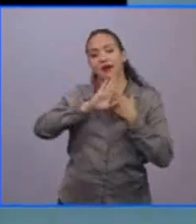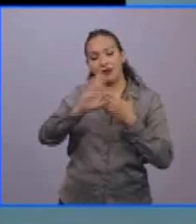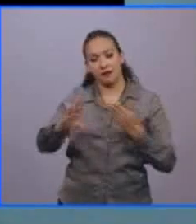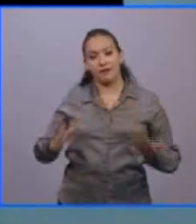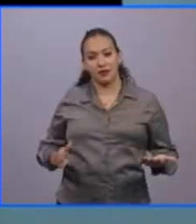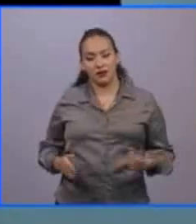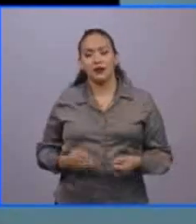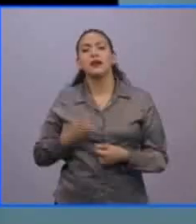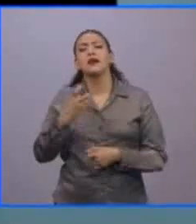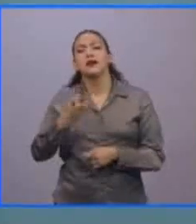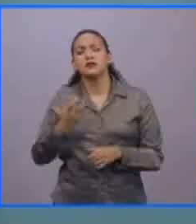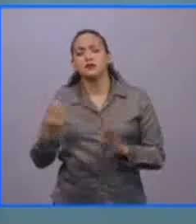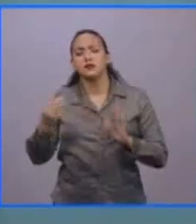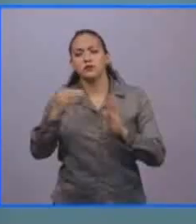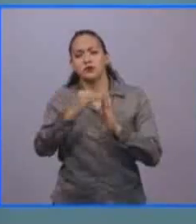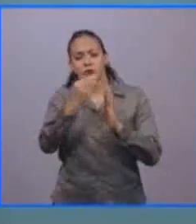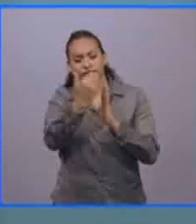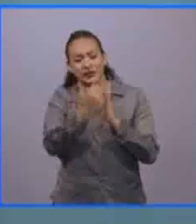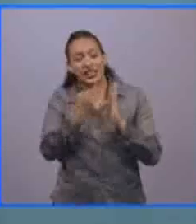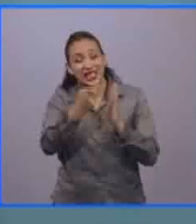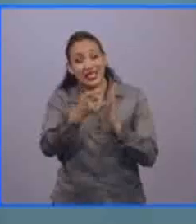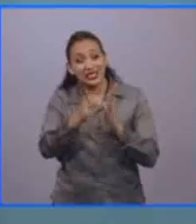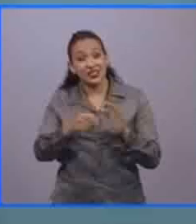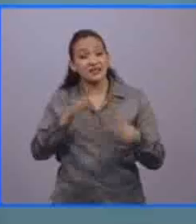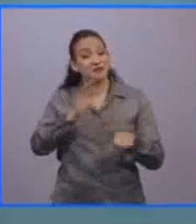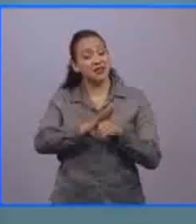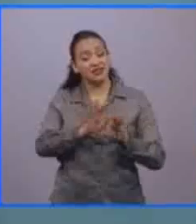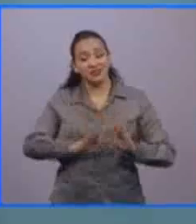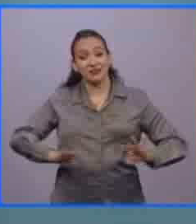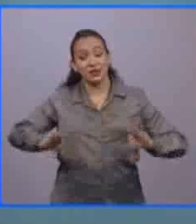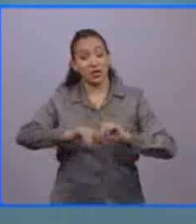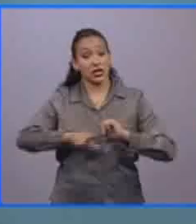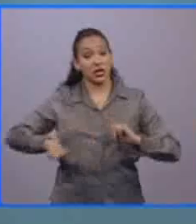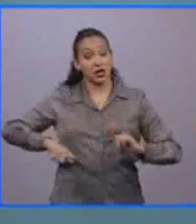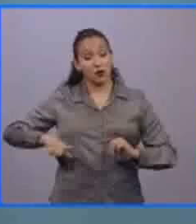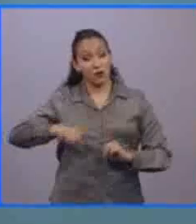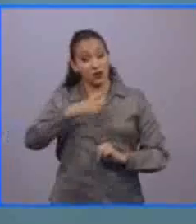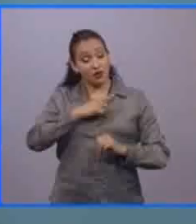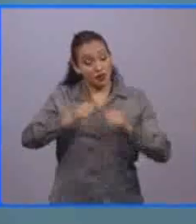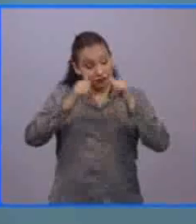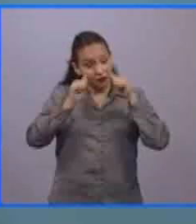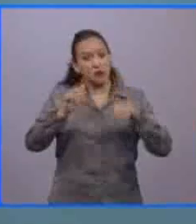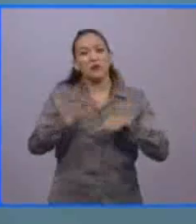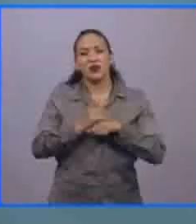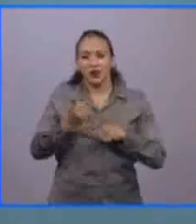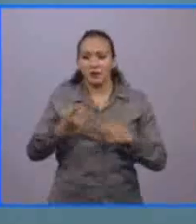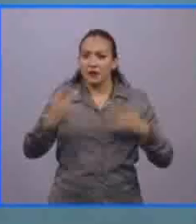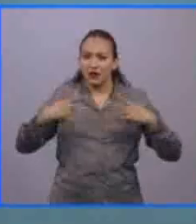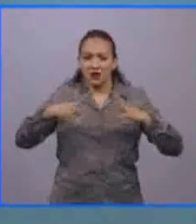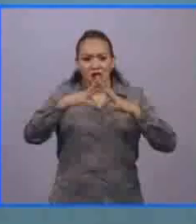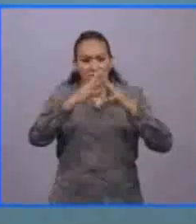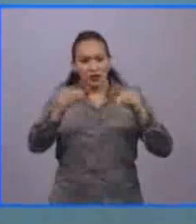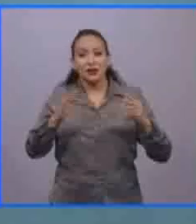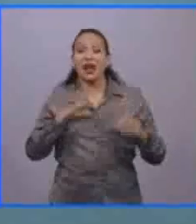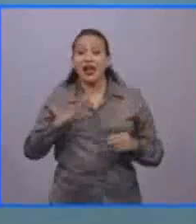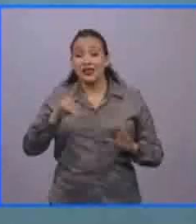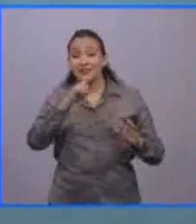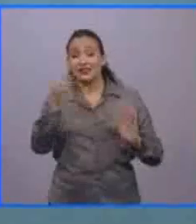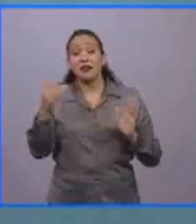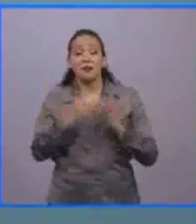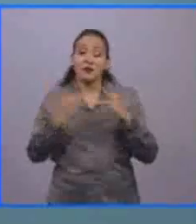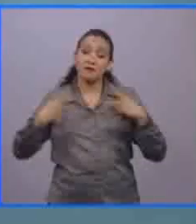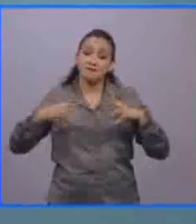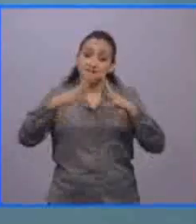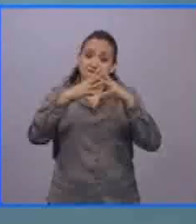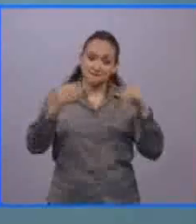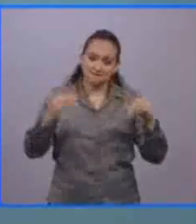Este punto, se advierte, debe ser una prioridad en las políticas para combatir el fenómeno de las desapariciones que supera los 100,000 casos.